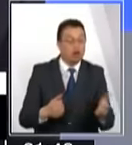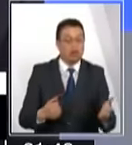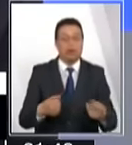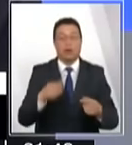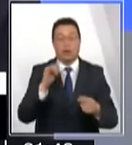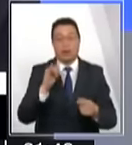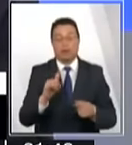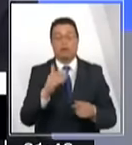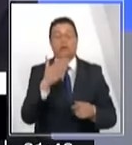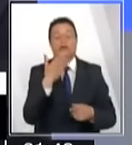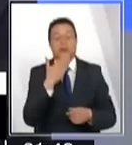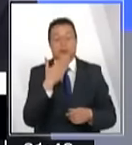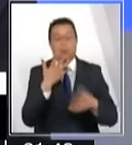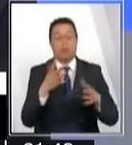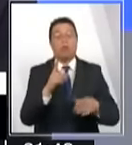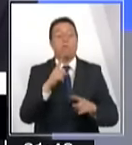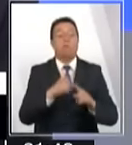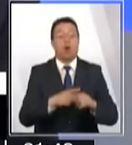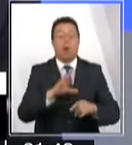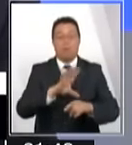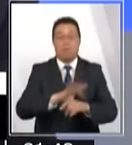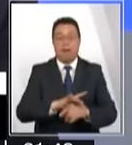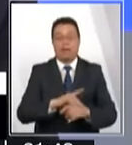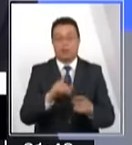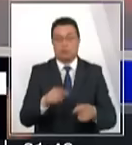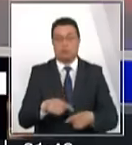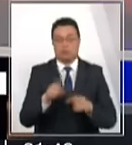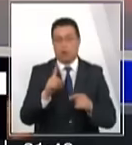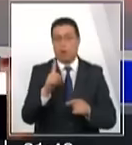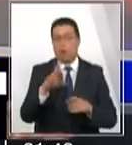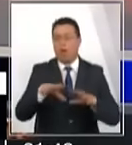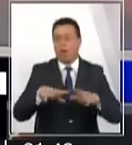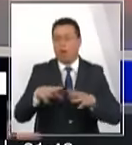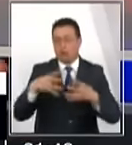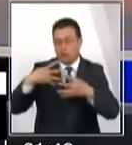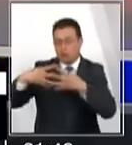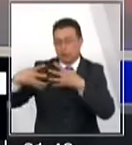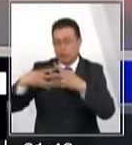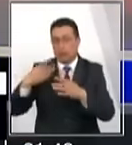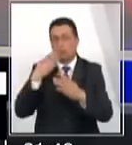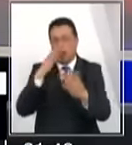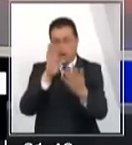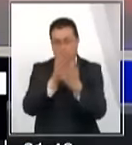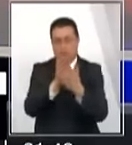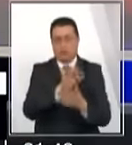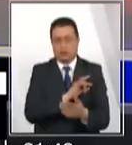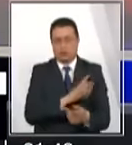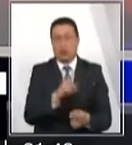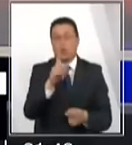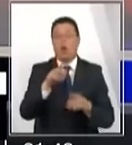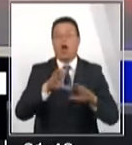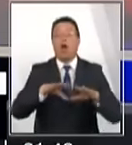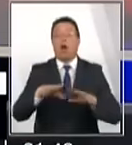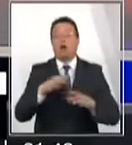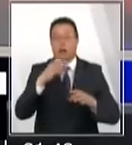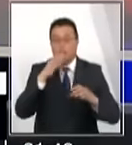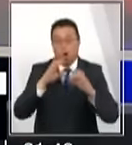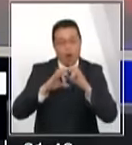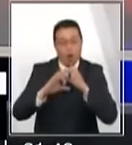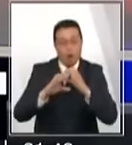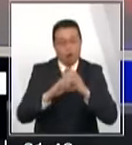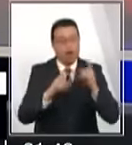y también por por médico una cosa es transparentar públicamente de cara al país y otra cosa es una comunicación entre un